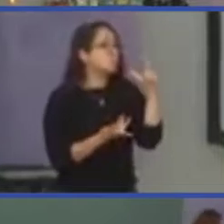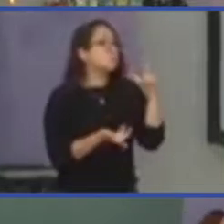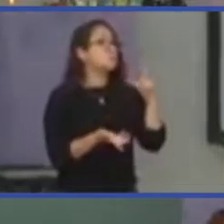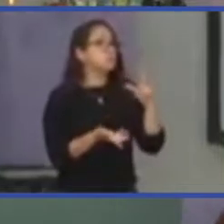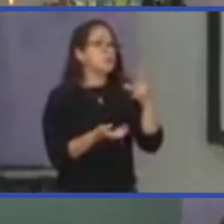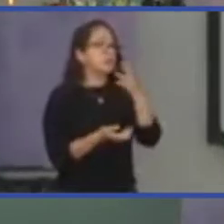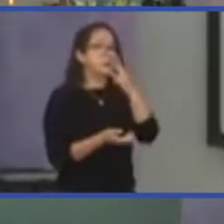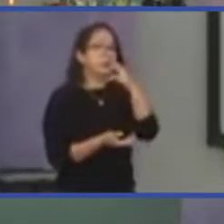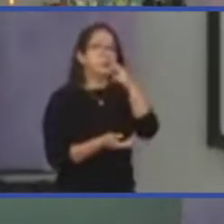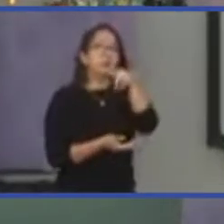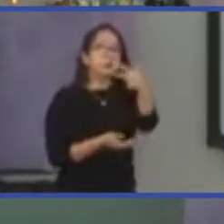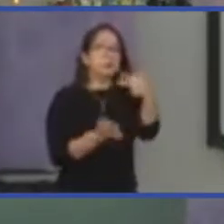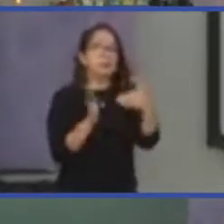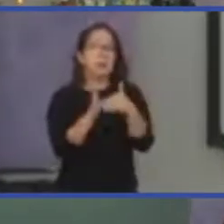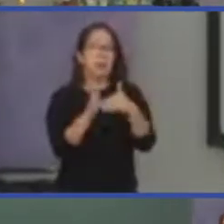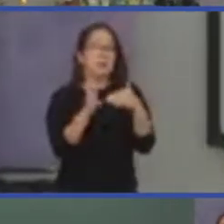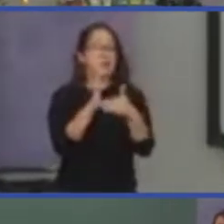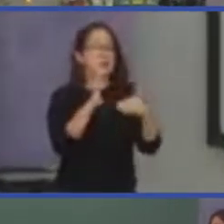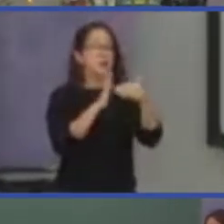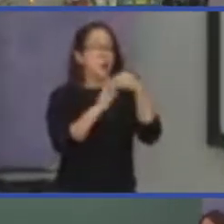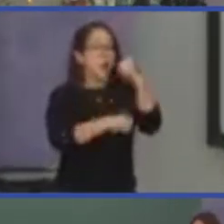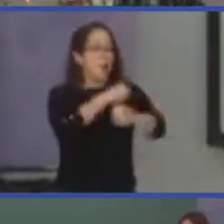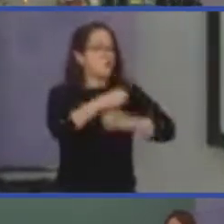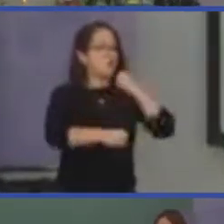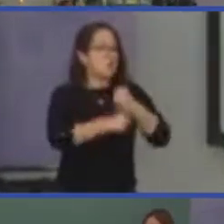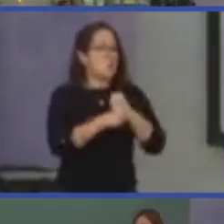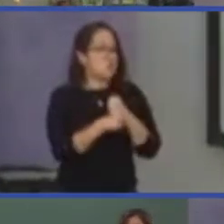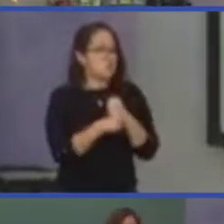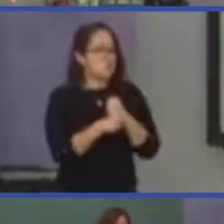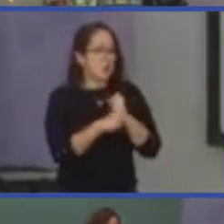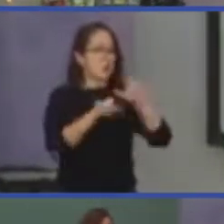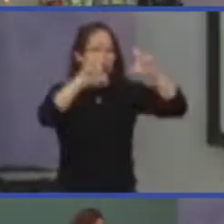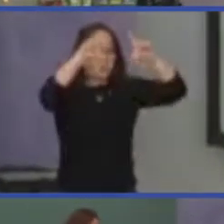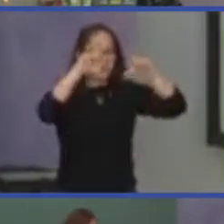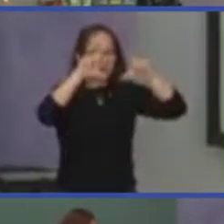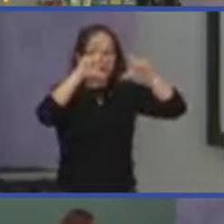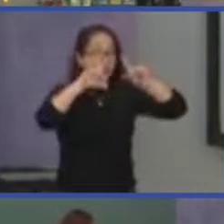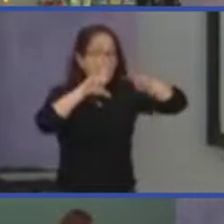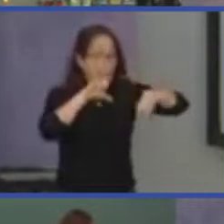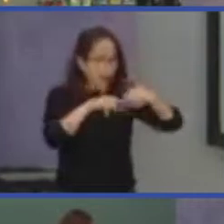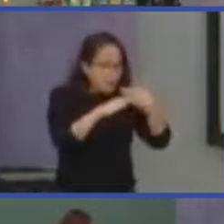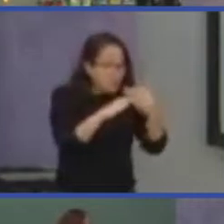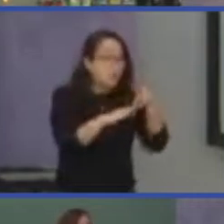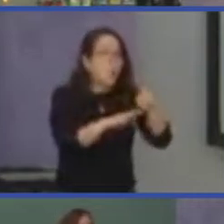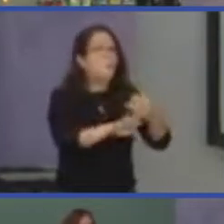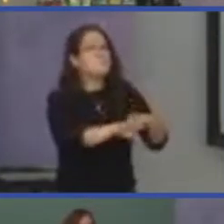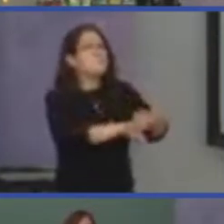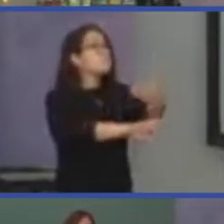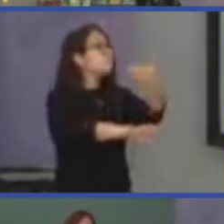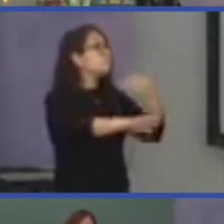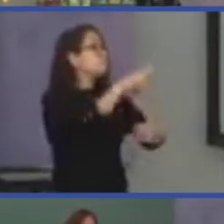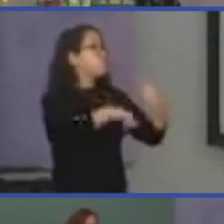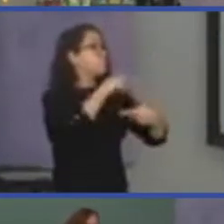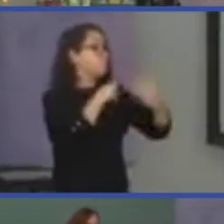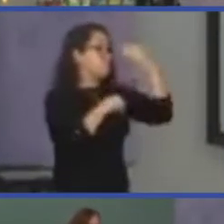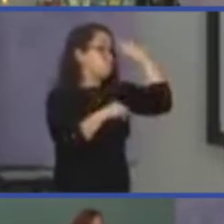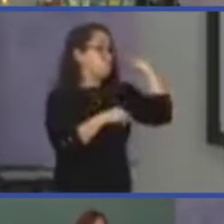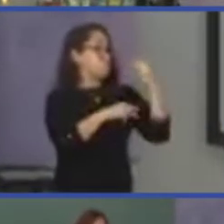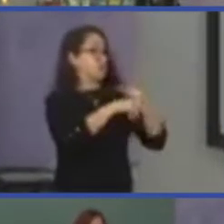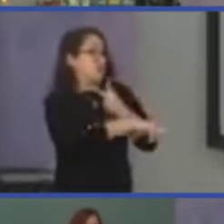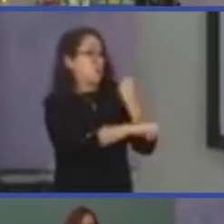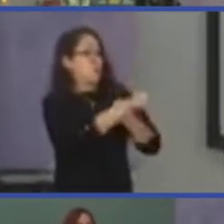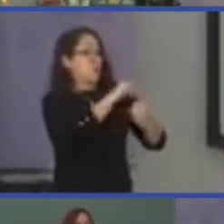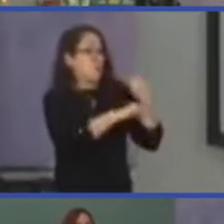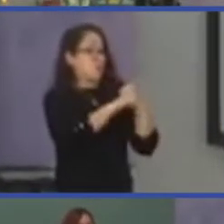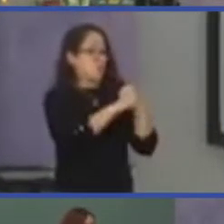de años. O sea, estamos viendo el pasado del universo en esta imagen. Y además es el pasado del universo un poquito después